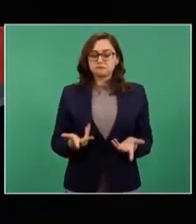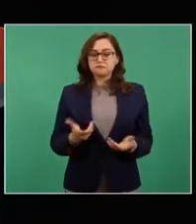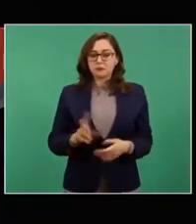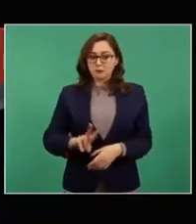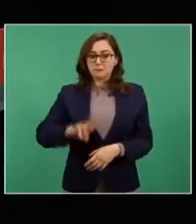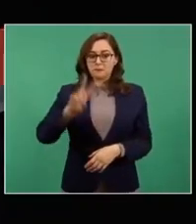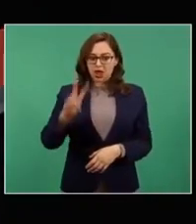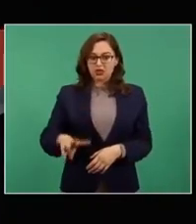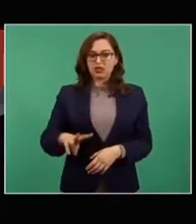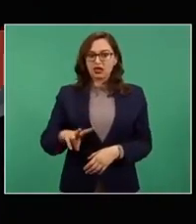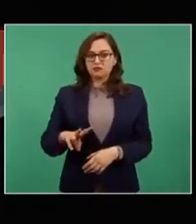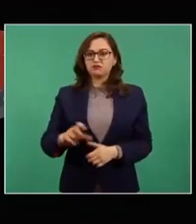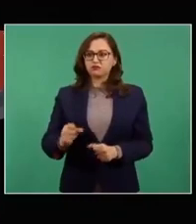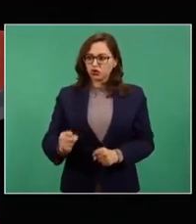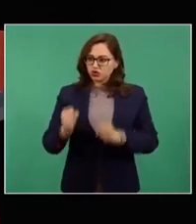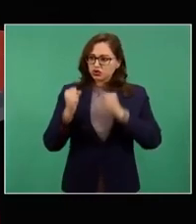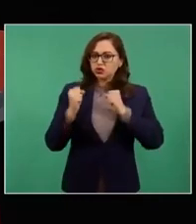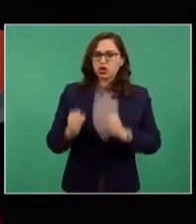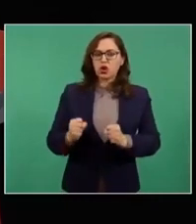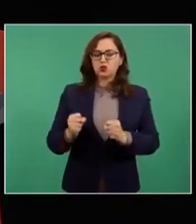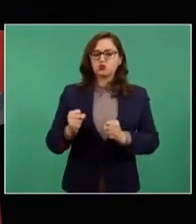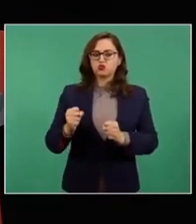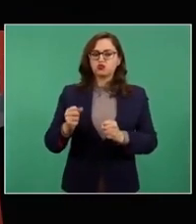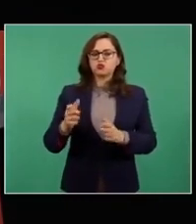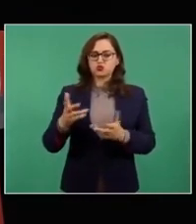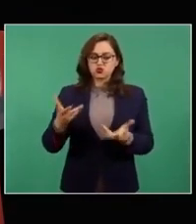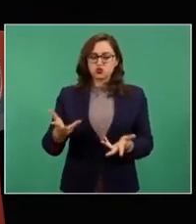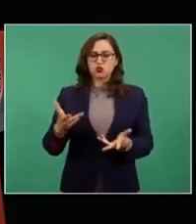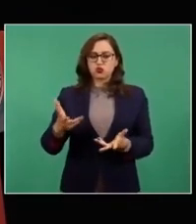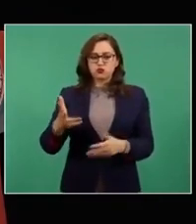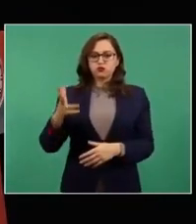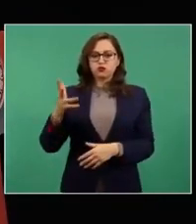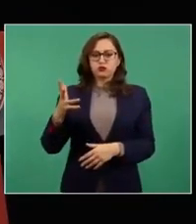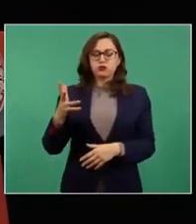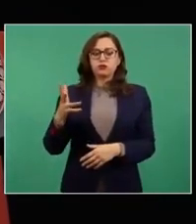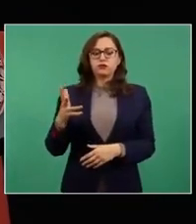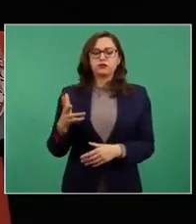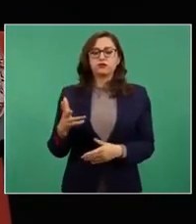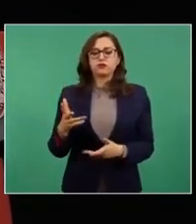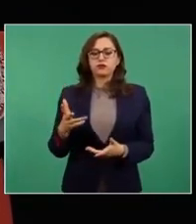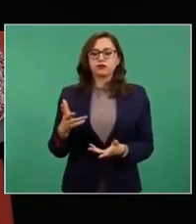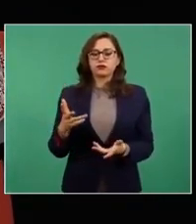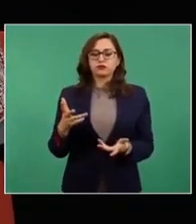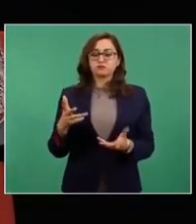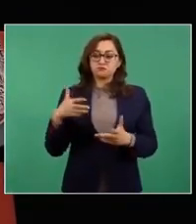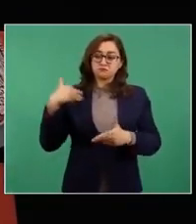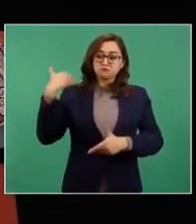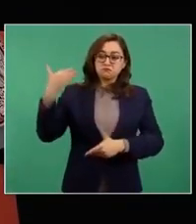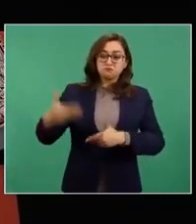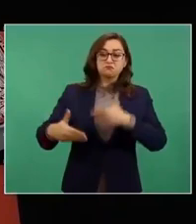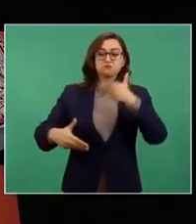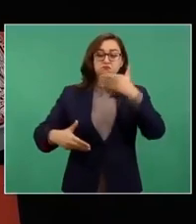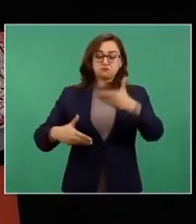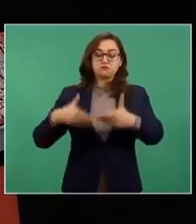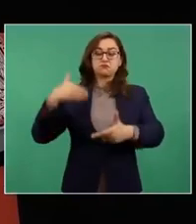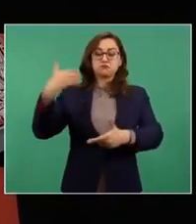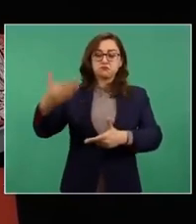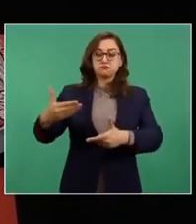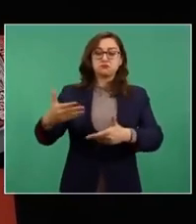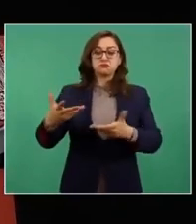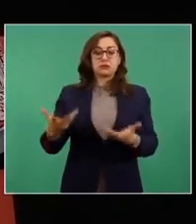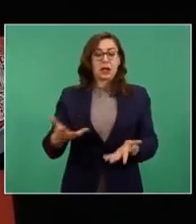segura para contar con el apoyo de muchos,